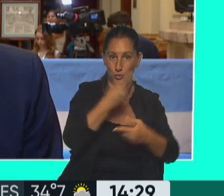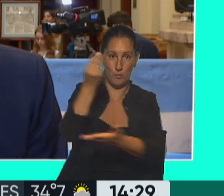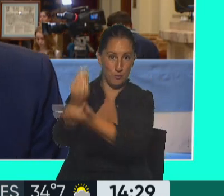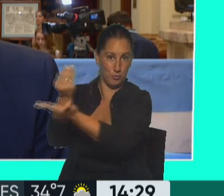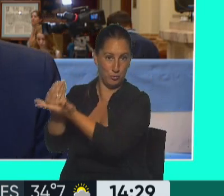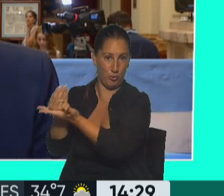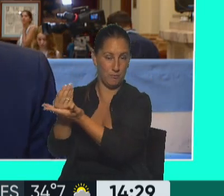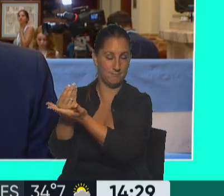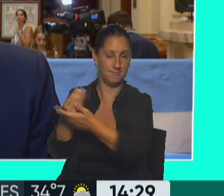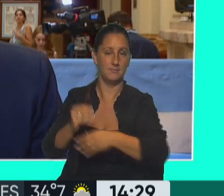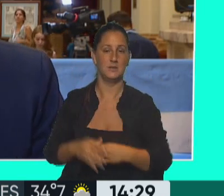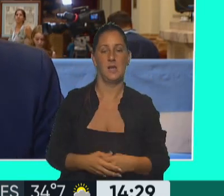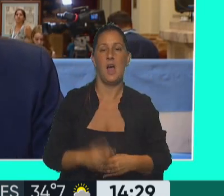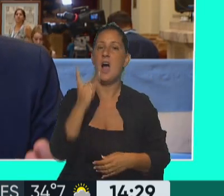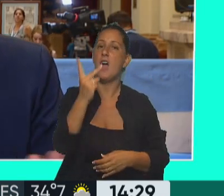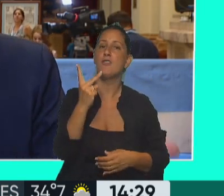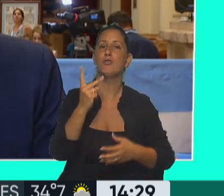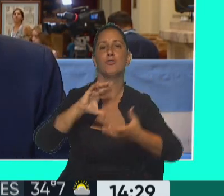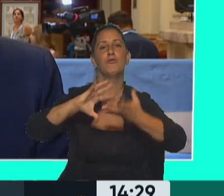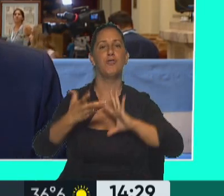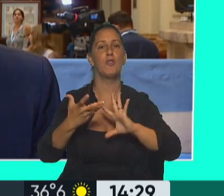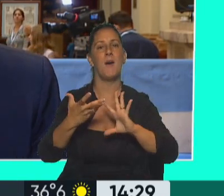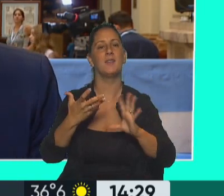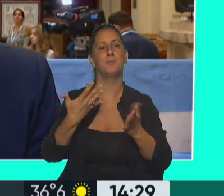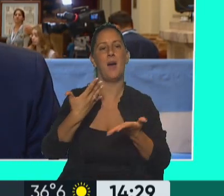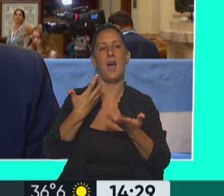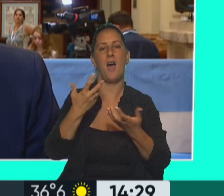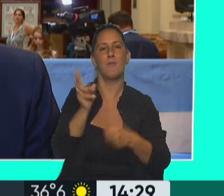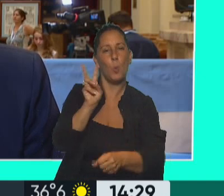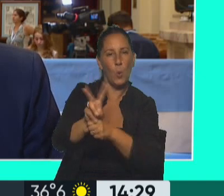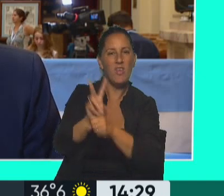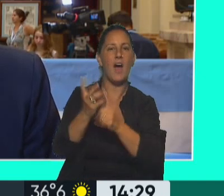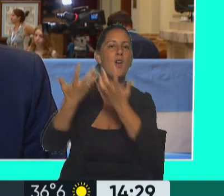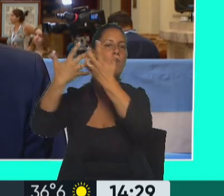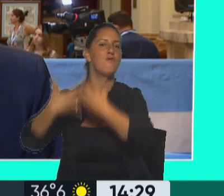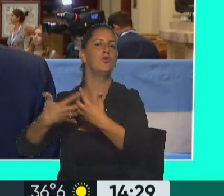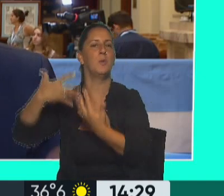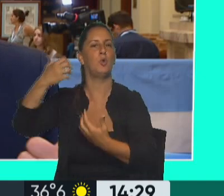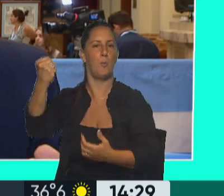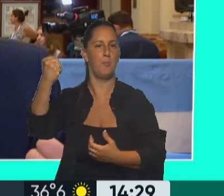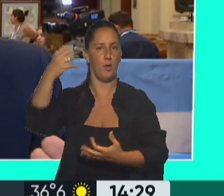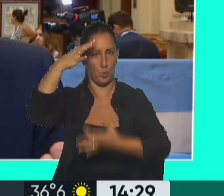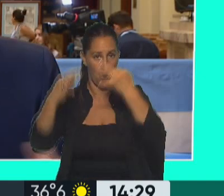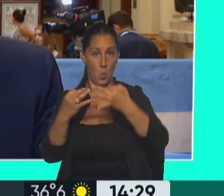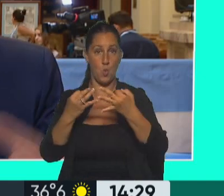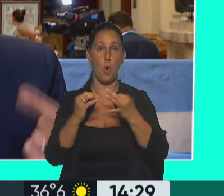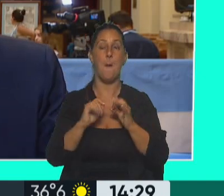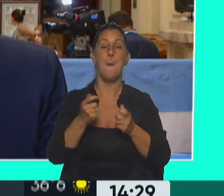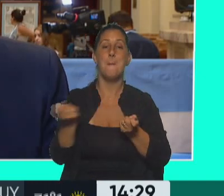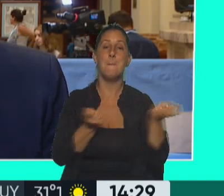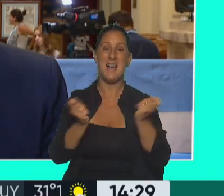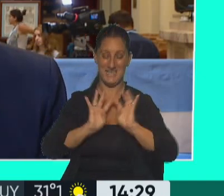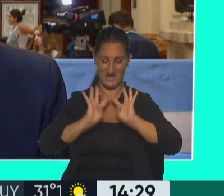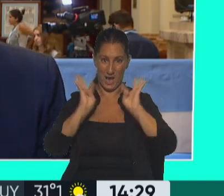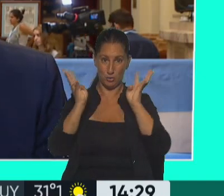remedios para custodiar el buen funcionamiento del Poder Judicial. Uno es el Consejo de la Magistratura y